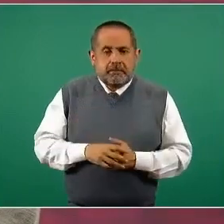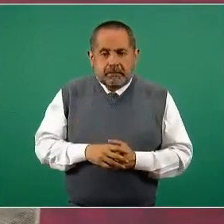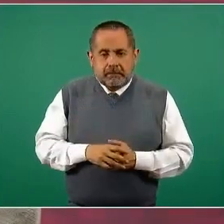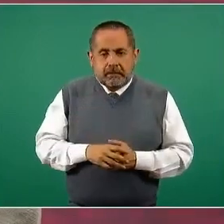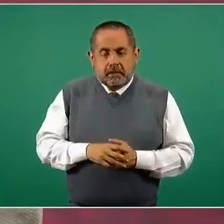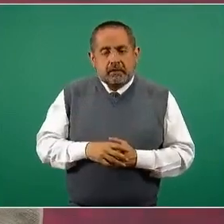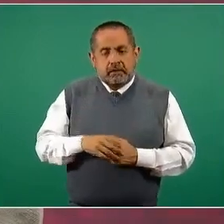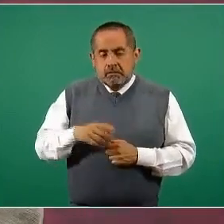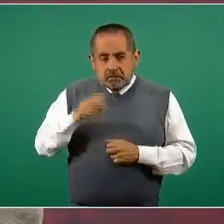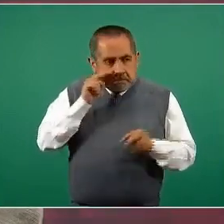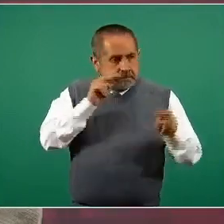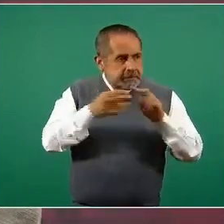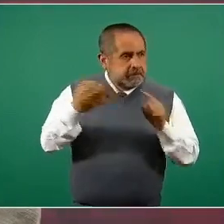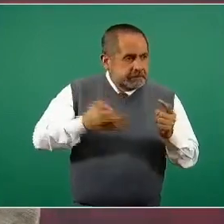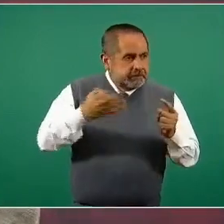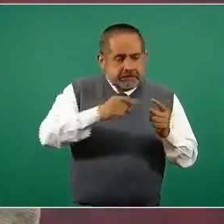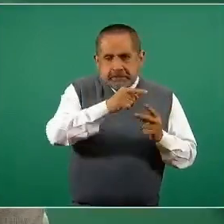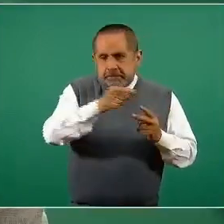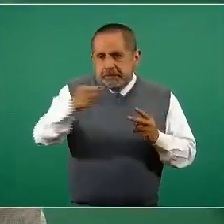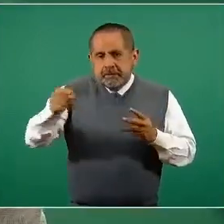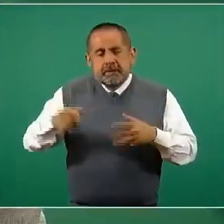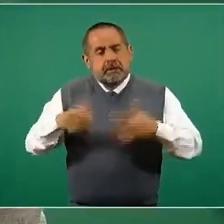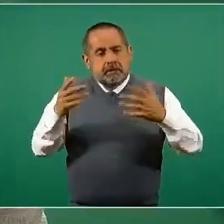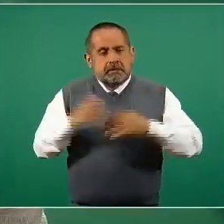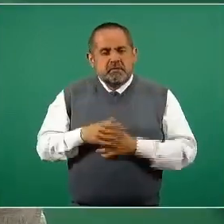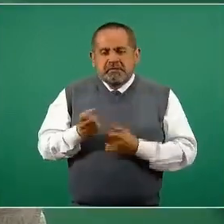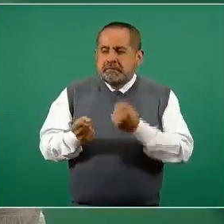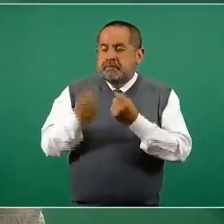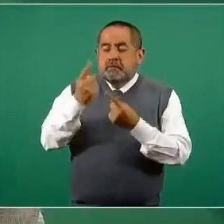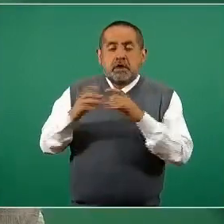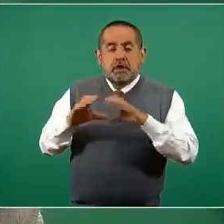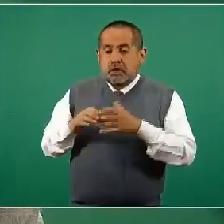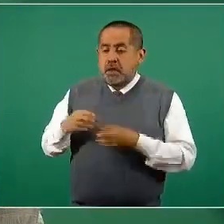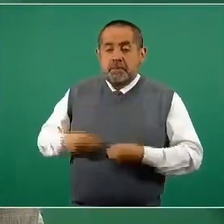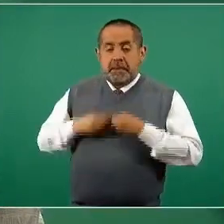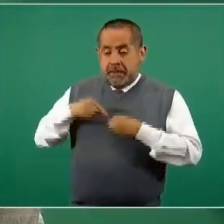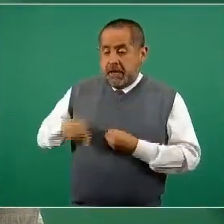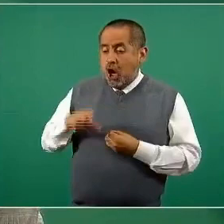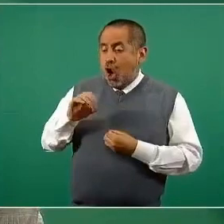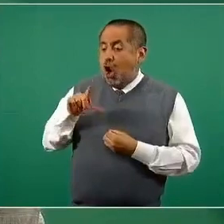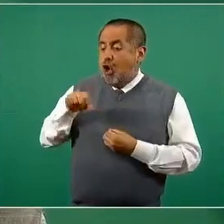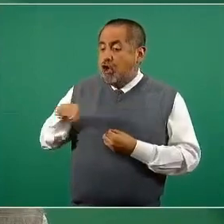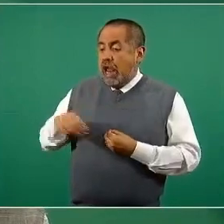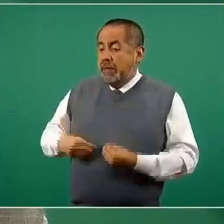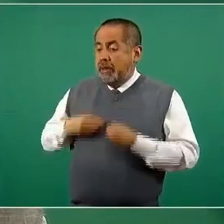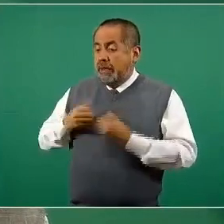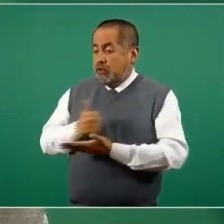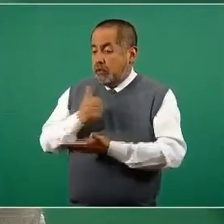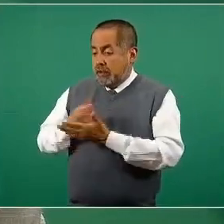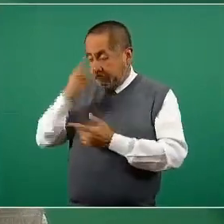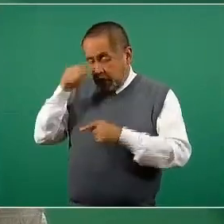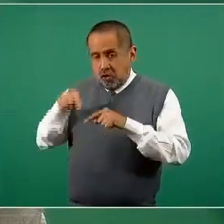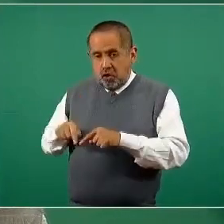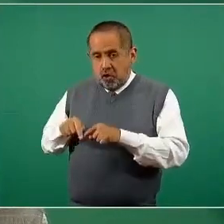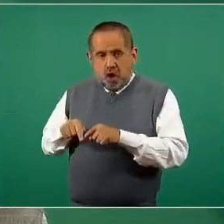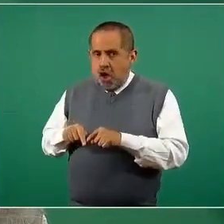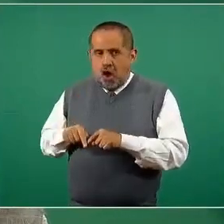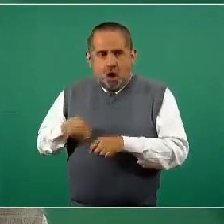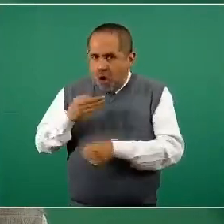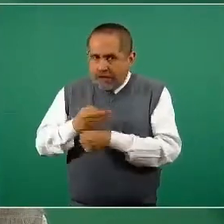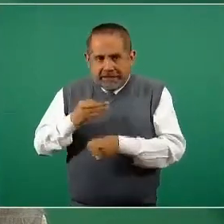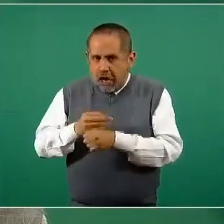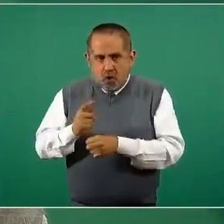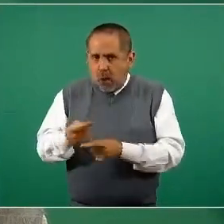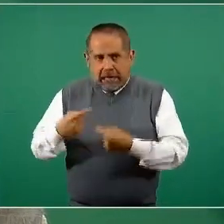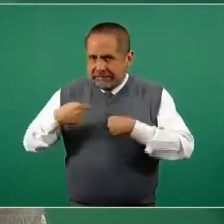principalmente, la experiencia se ha constatado, principalmente de ciertas colonias de la Ciudad de México, que hoy no les toca